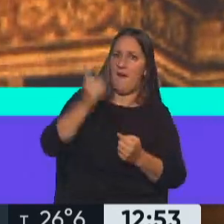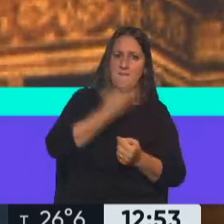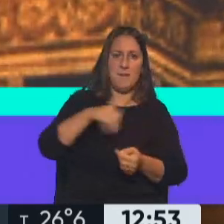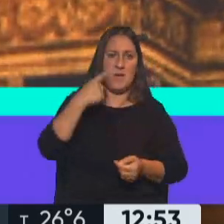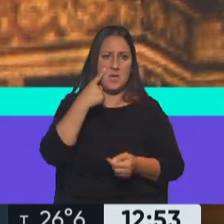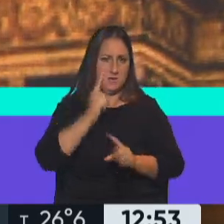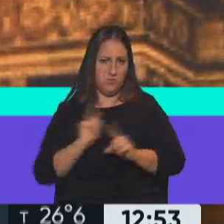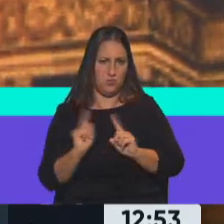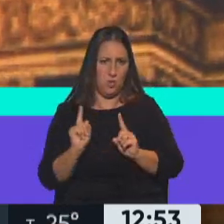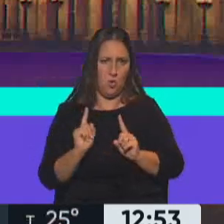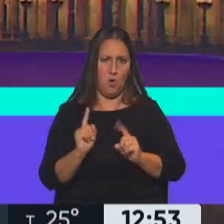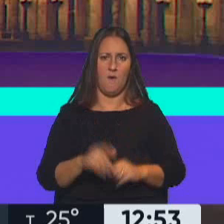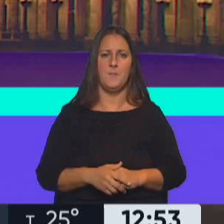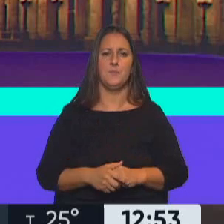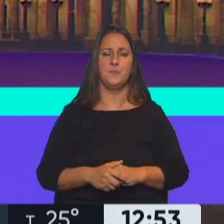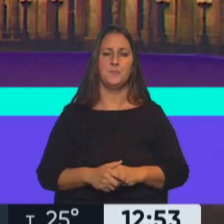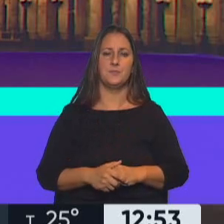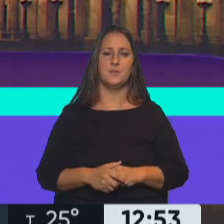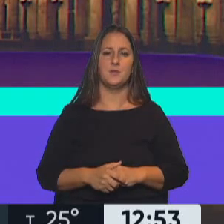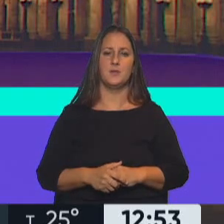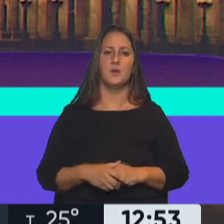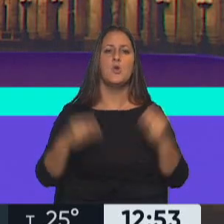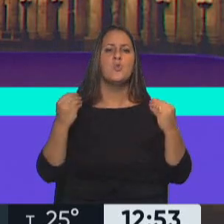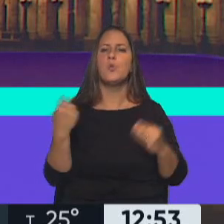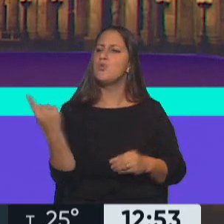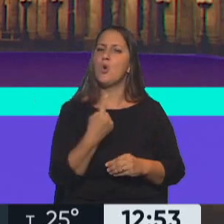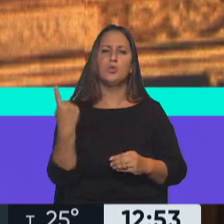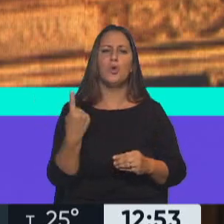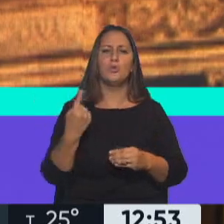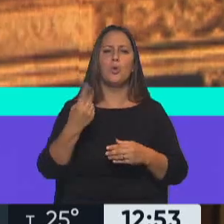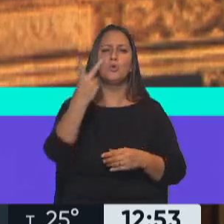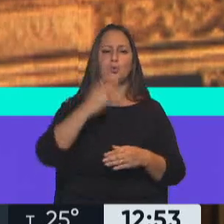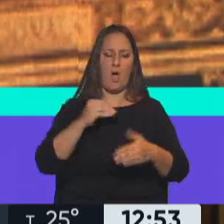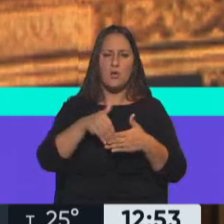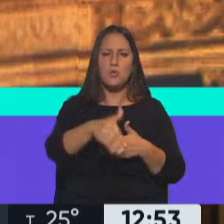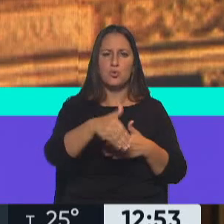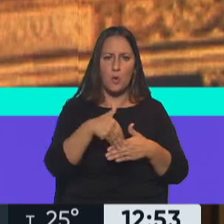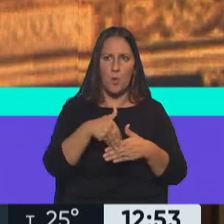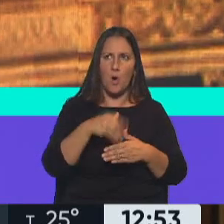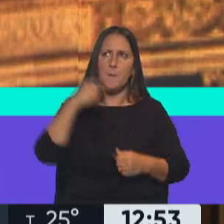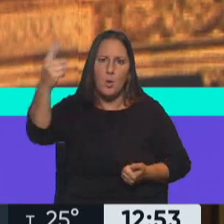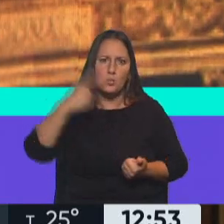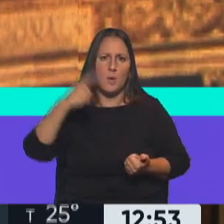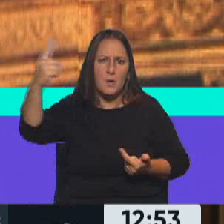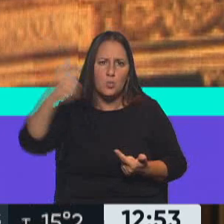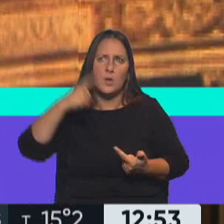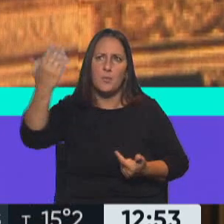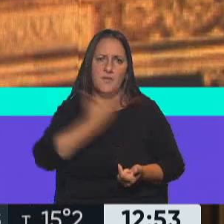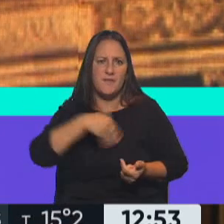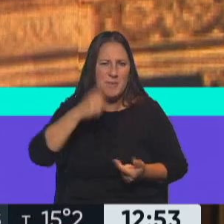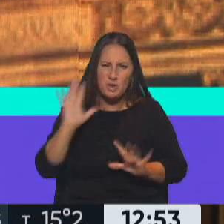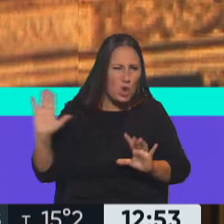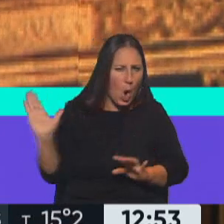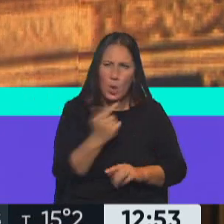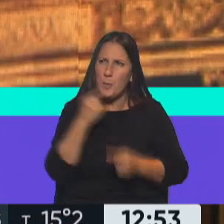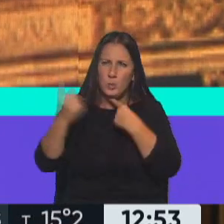muchas dudas y de mucha incertidumbre respecto de esto. ¿Cómo vamos a hacer los próximos 2 años? ¿Vamos a consultarle todo al fondo? Bueno, vamos